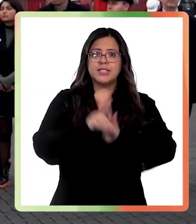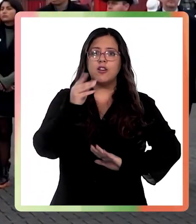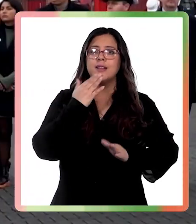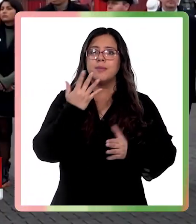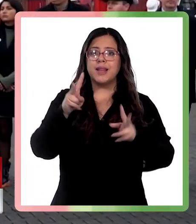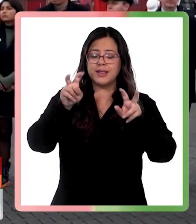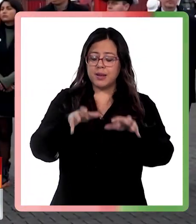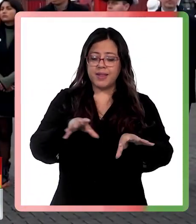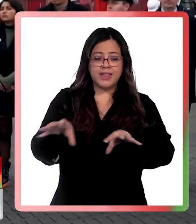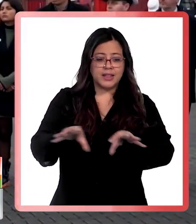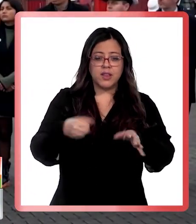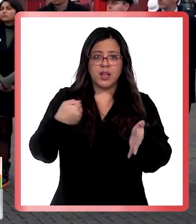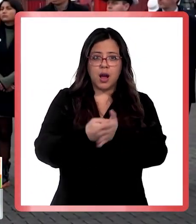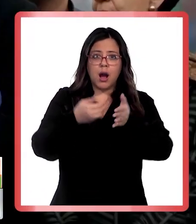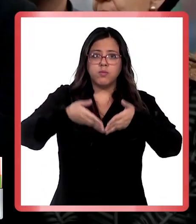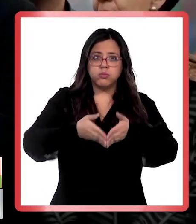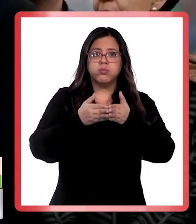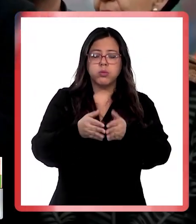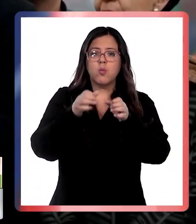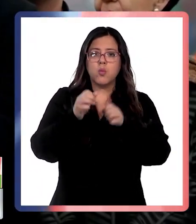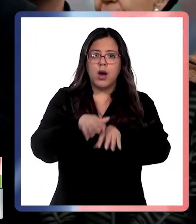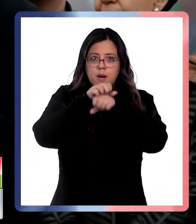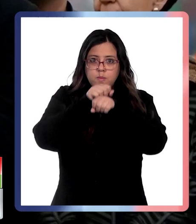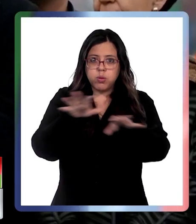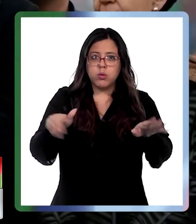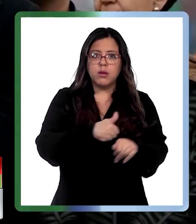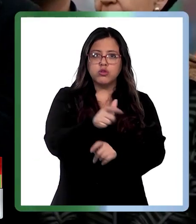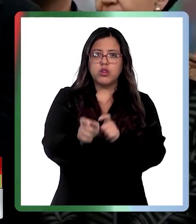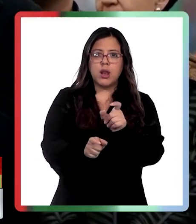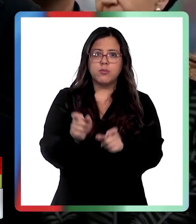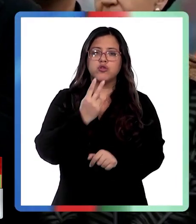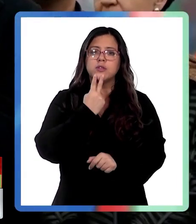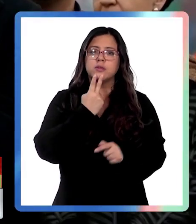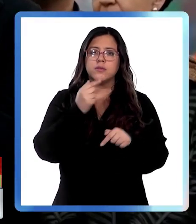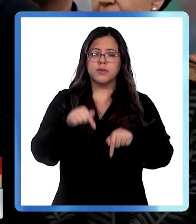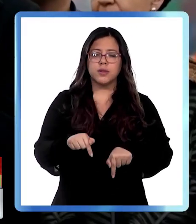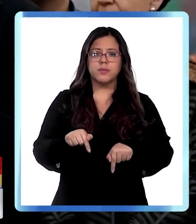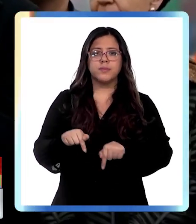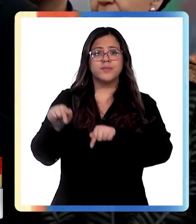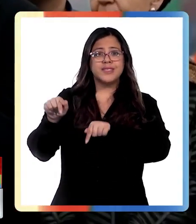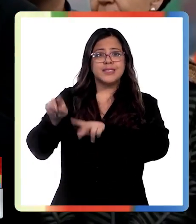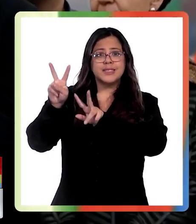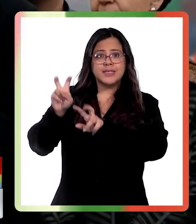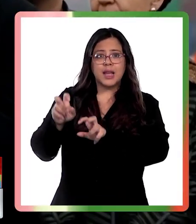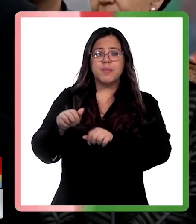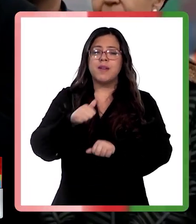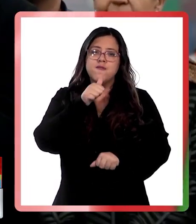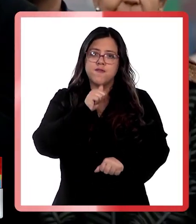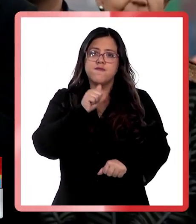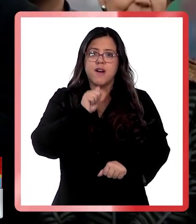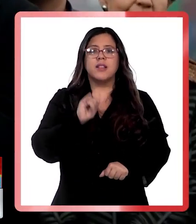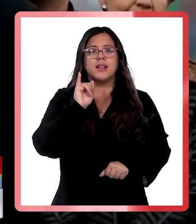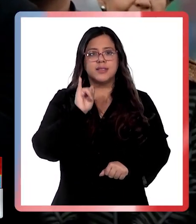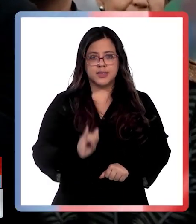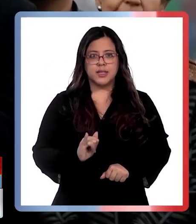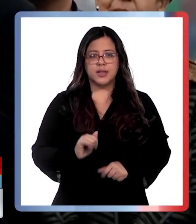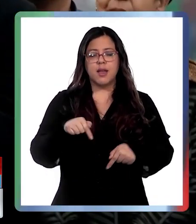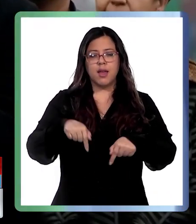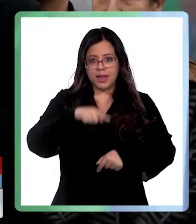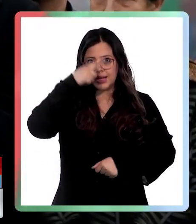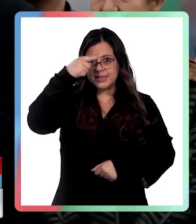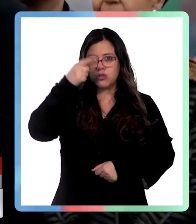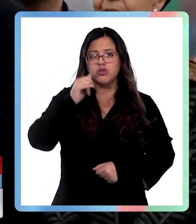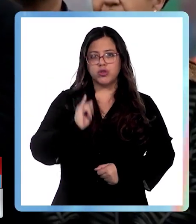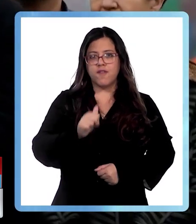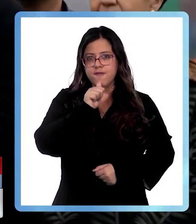aporte económico y social que trae la actividad portuaria también llegue a todos los habitantes de la ciudad. Y en eso todavía hay una deuda pendiente con la ciudad de